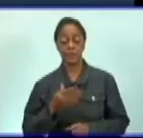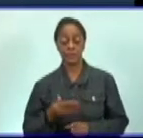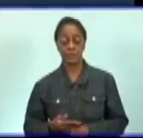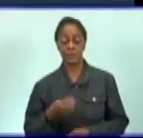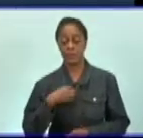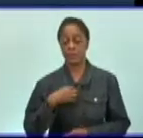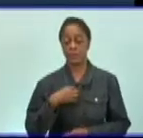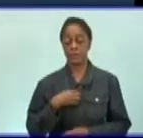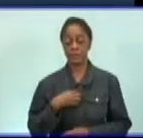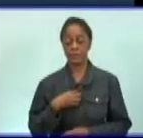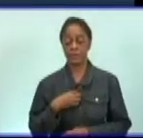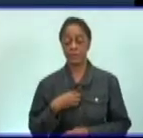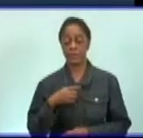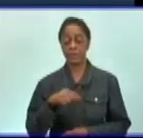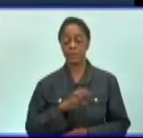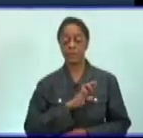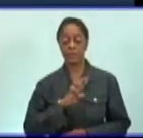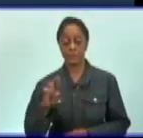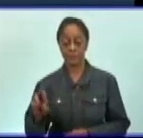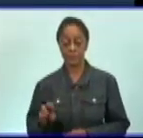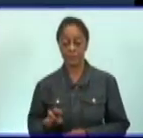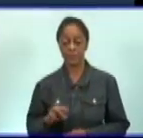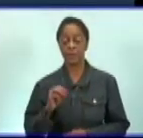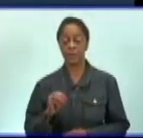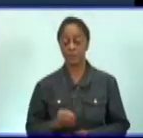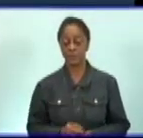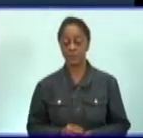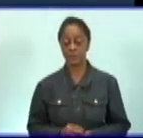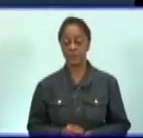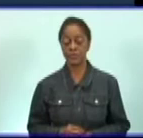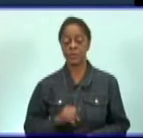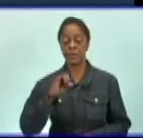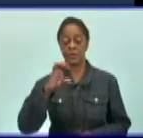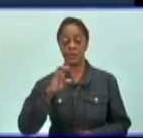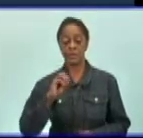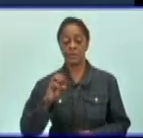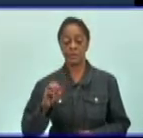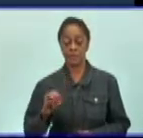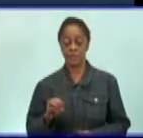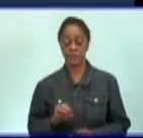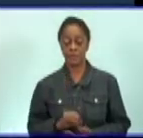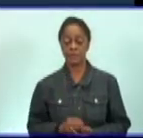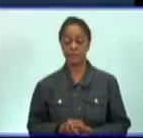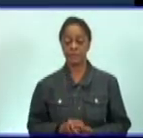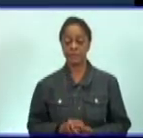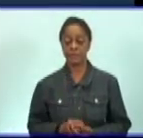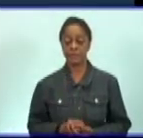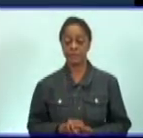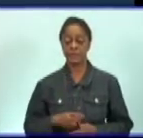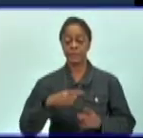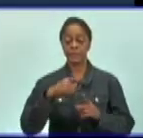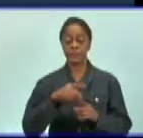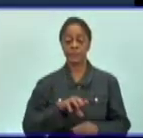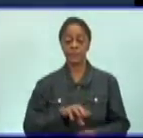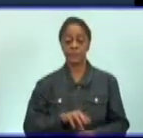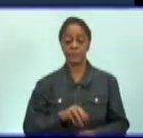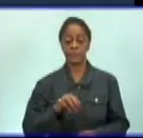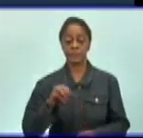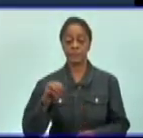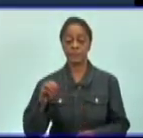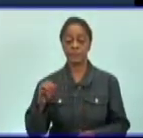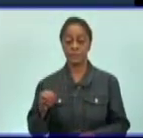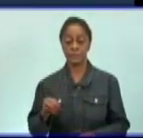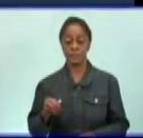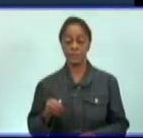tengo ese resultado, entonces a 600 le le sustraería